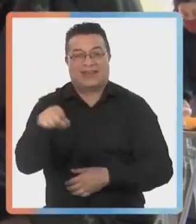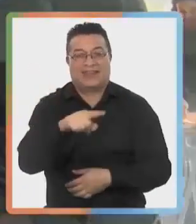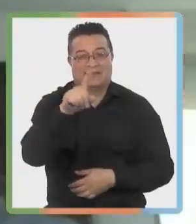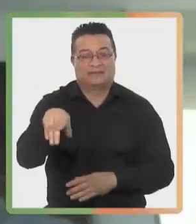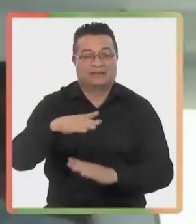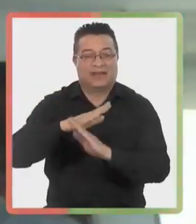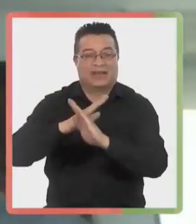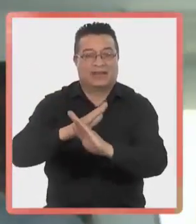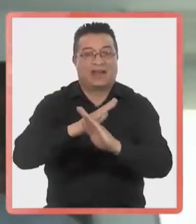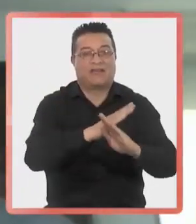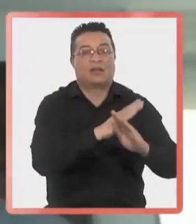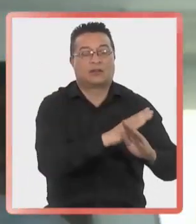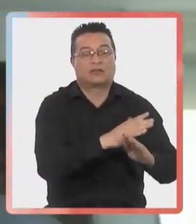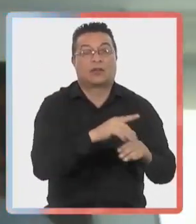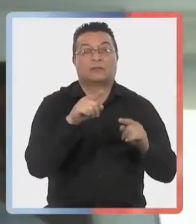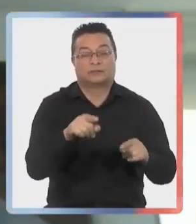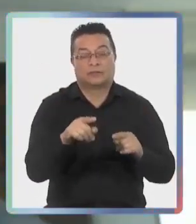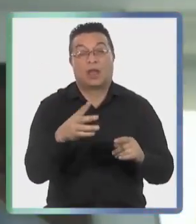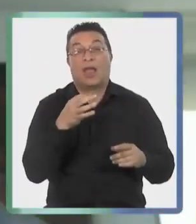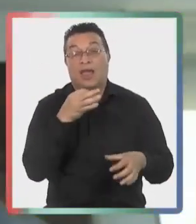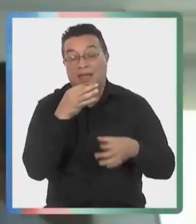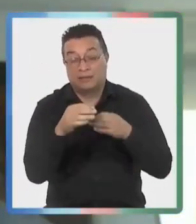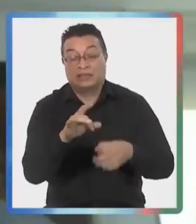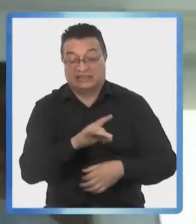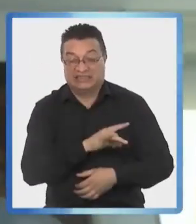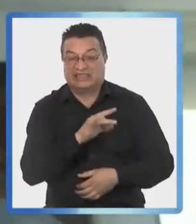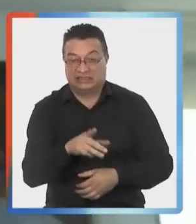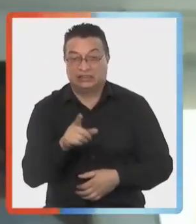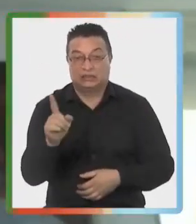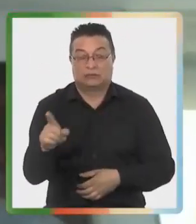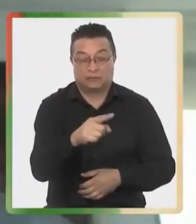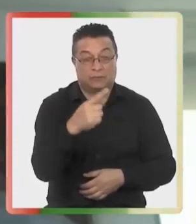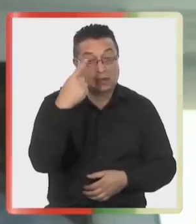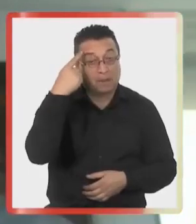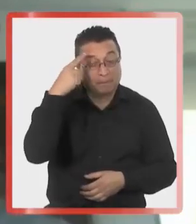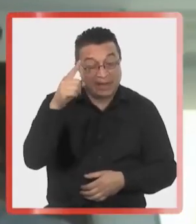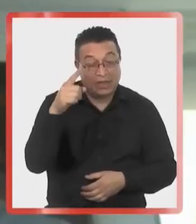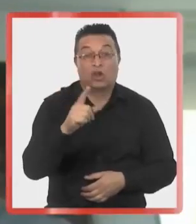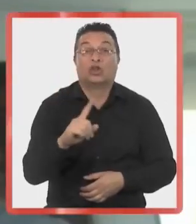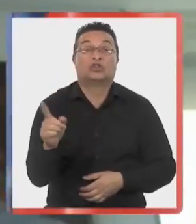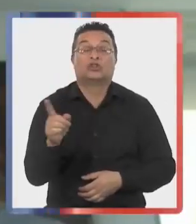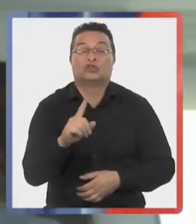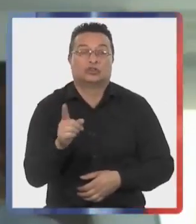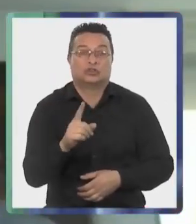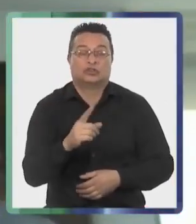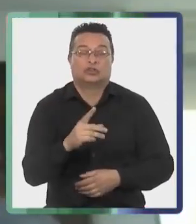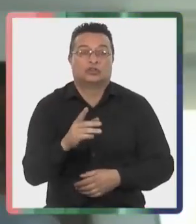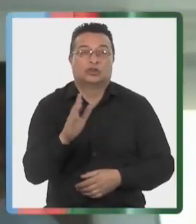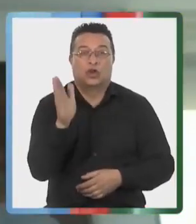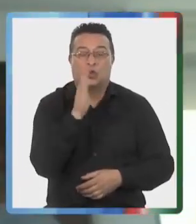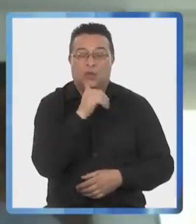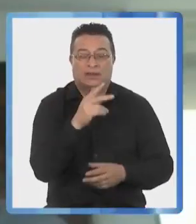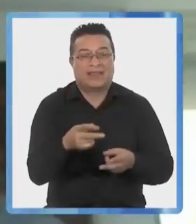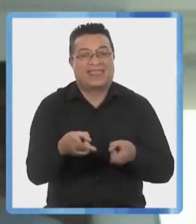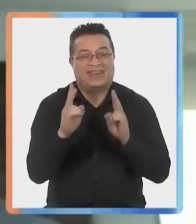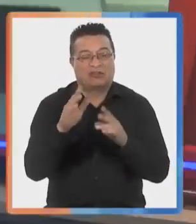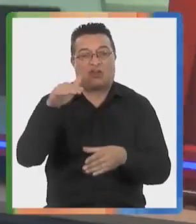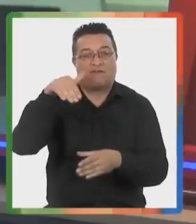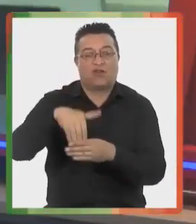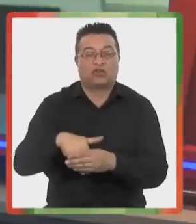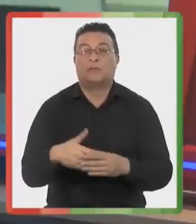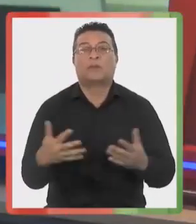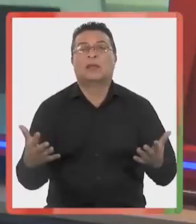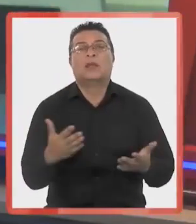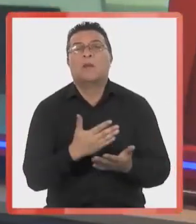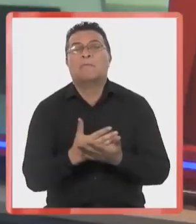Son personas que están vivas, digamos, chilenos, pero que no tienen en el fondo derecho a sufragio. ¿Y